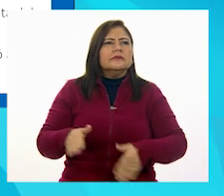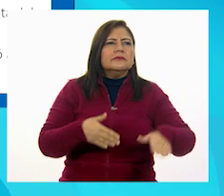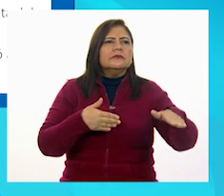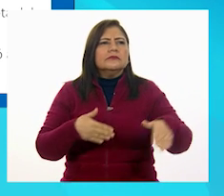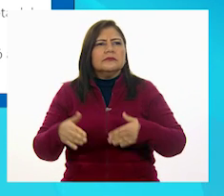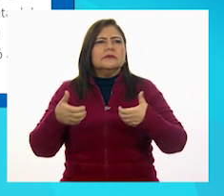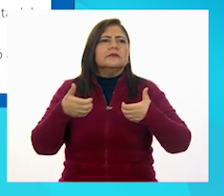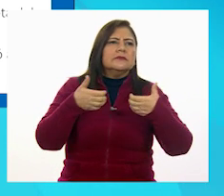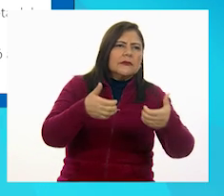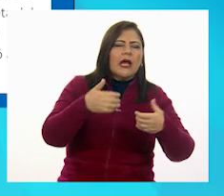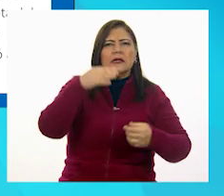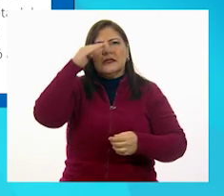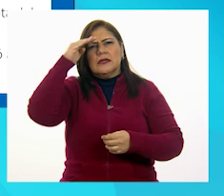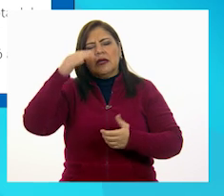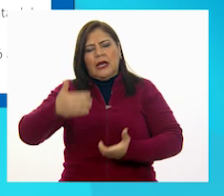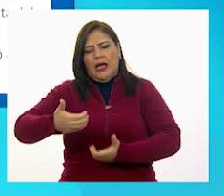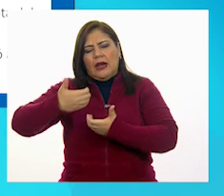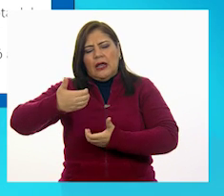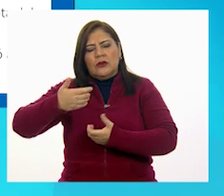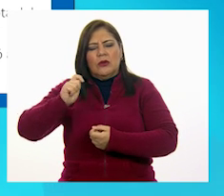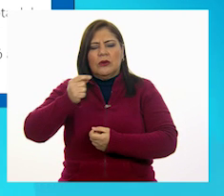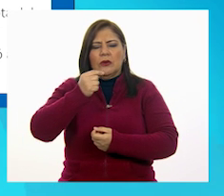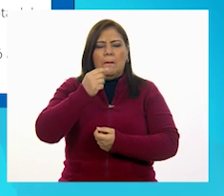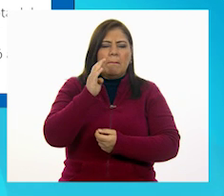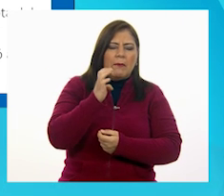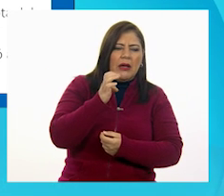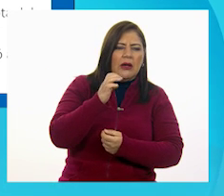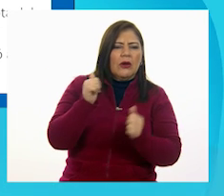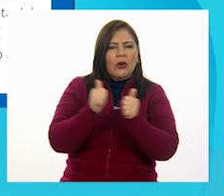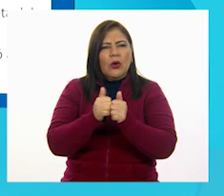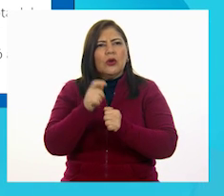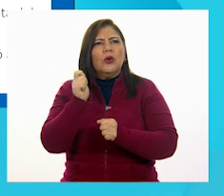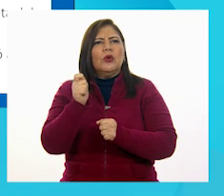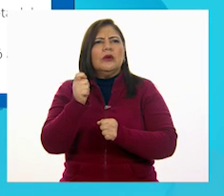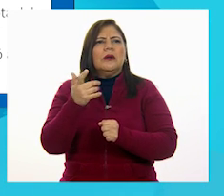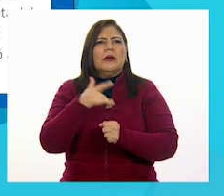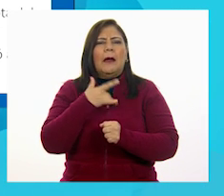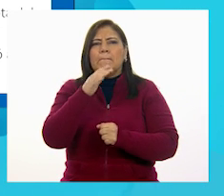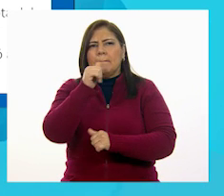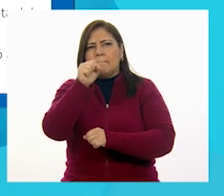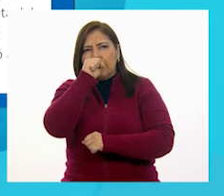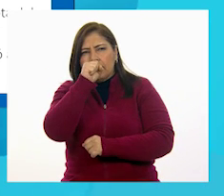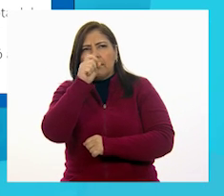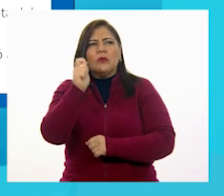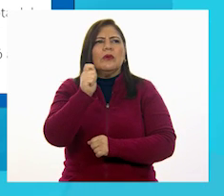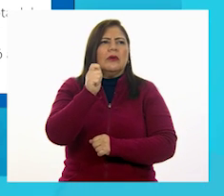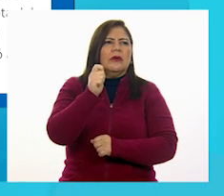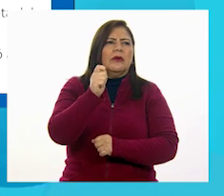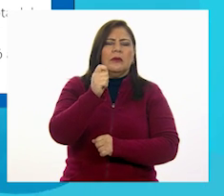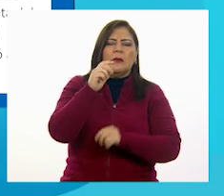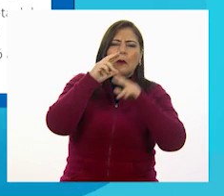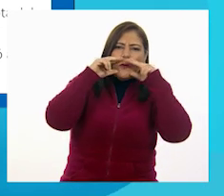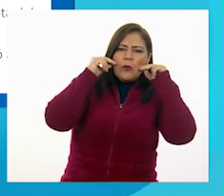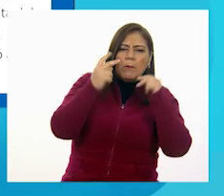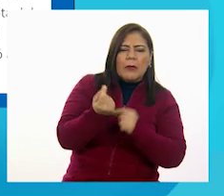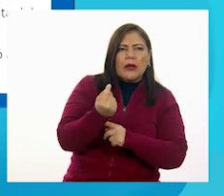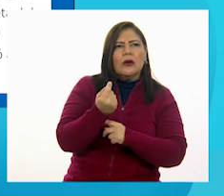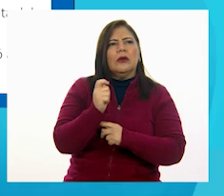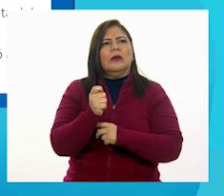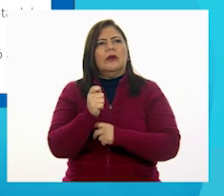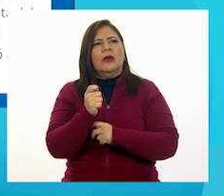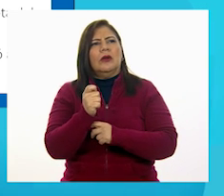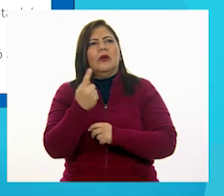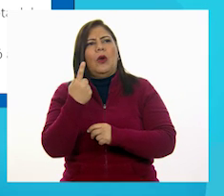una señora cargando un bebé con un biberón, un señor con bigote, un perro con una pelota, un